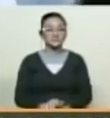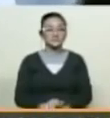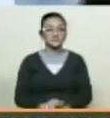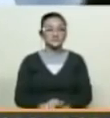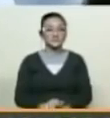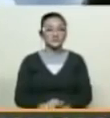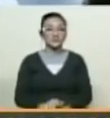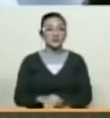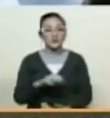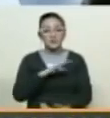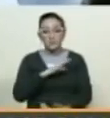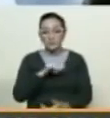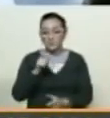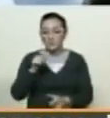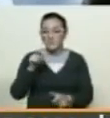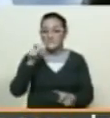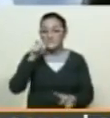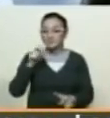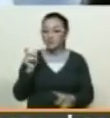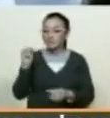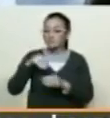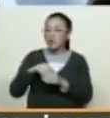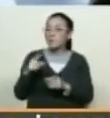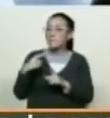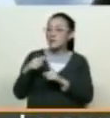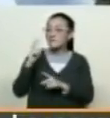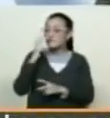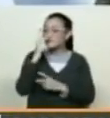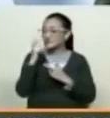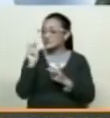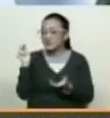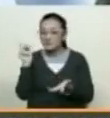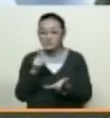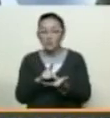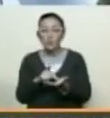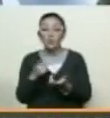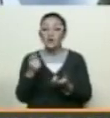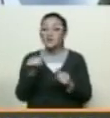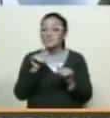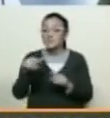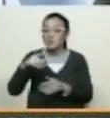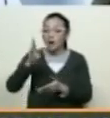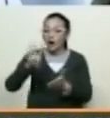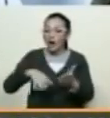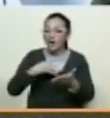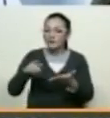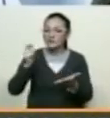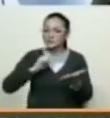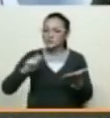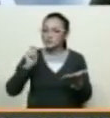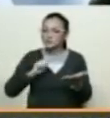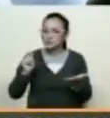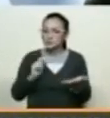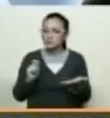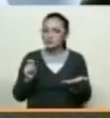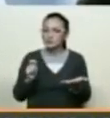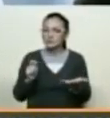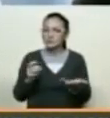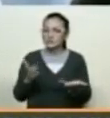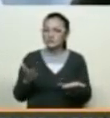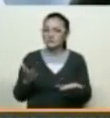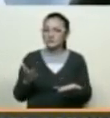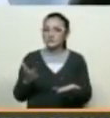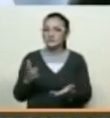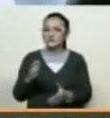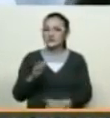los propios y visitantes, ¿verdad?, realizan toda una agenda porque nuestro estado tiene esa maravillosa